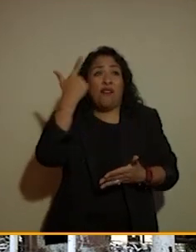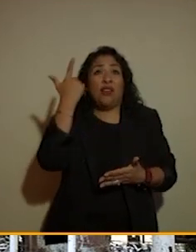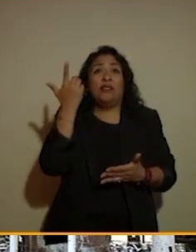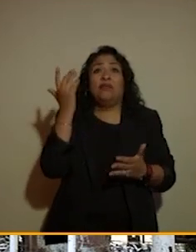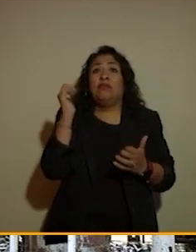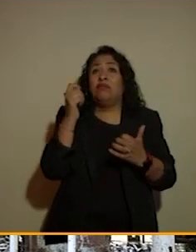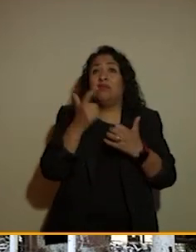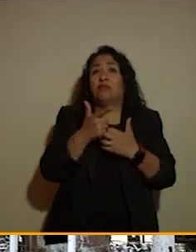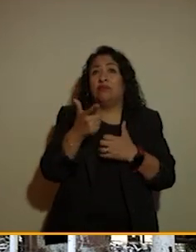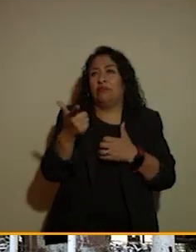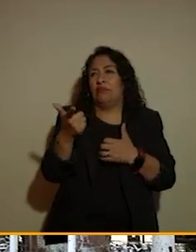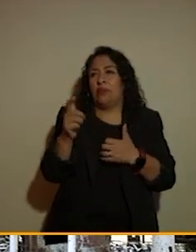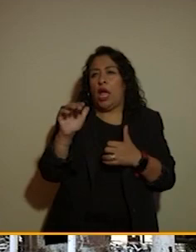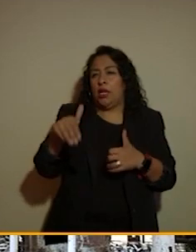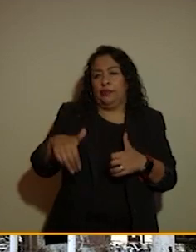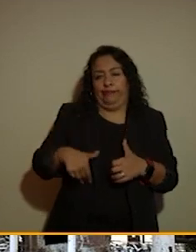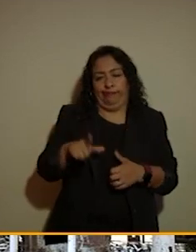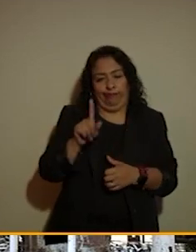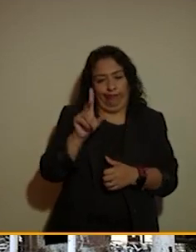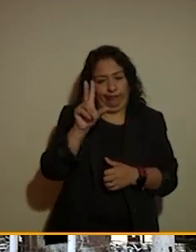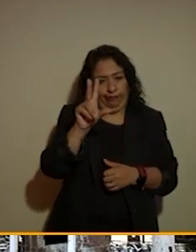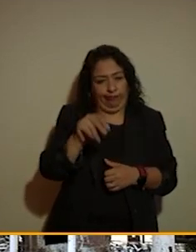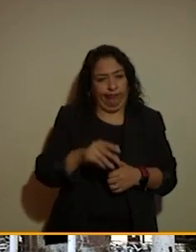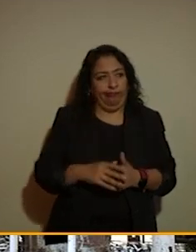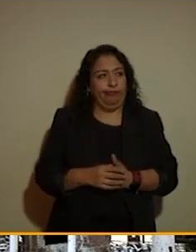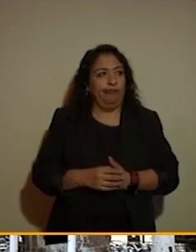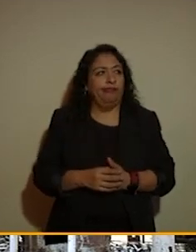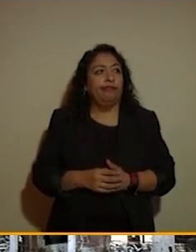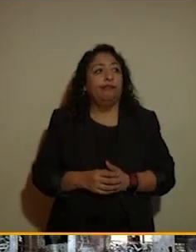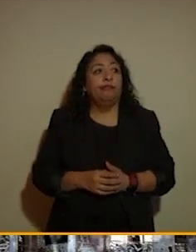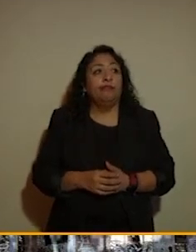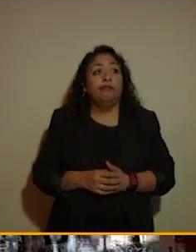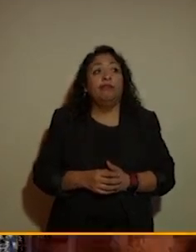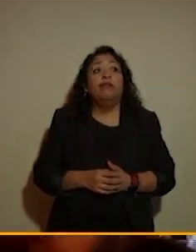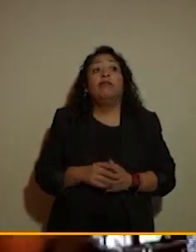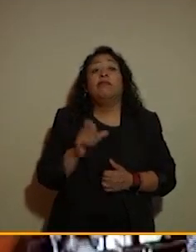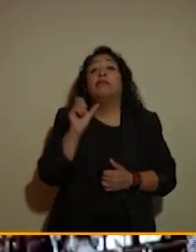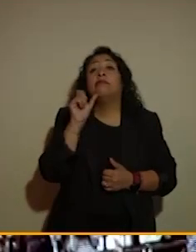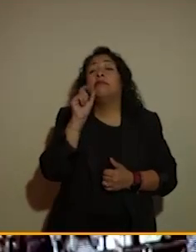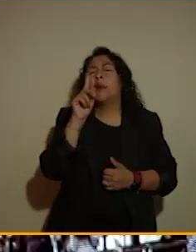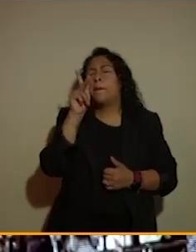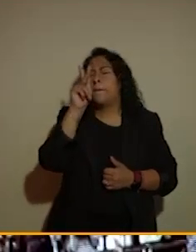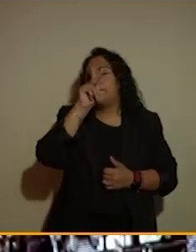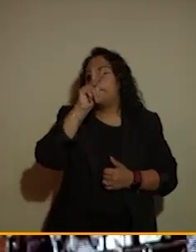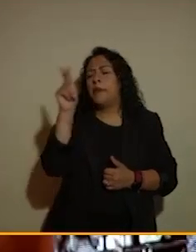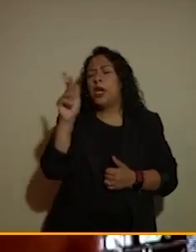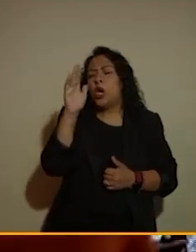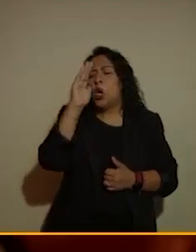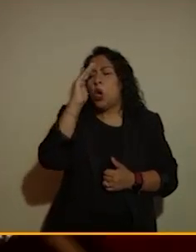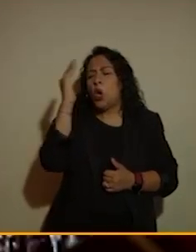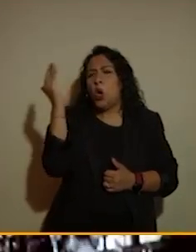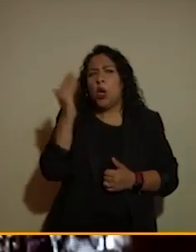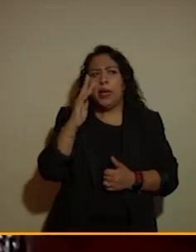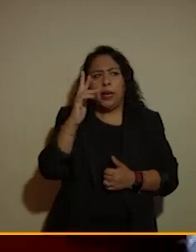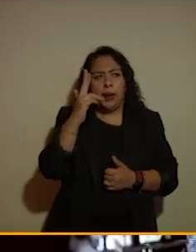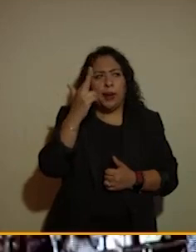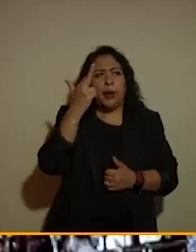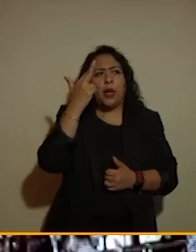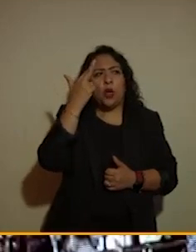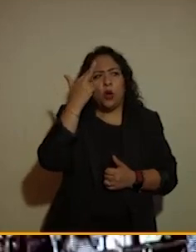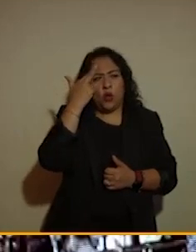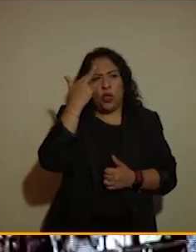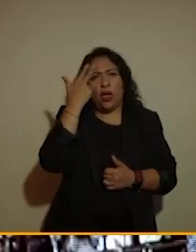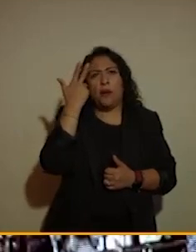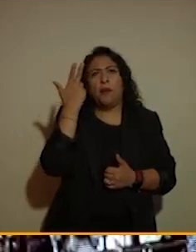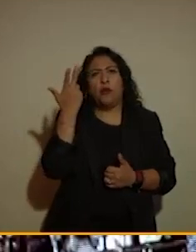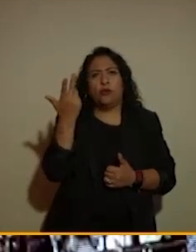no creo que podamos llamar un accidente. Y bueno, pues creo que la tragedia que más recordamos y que es quizás